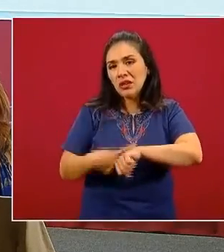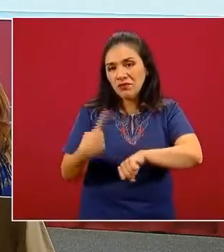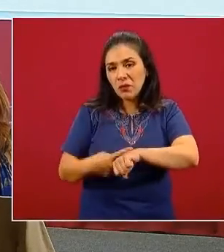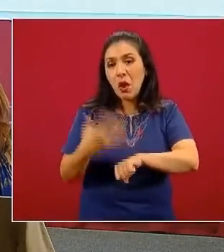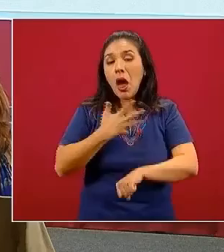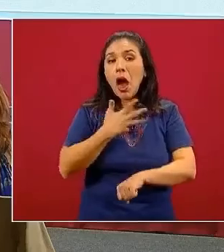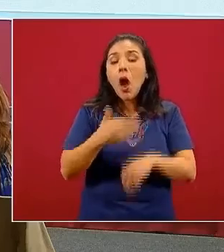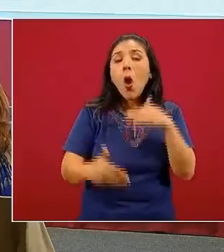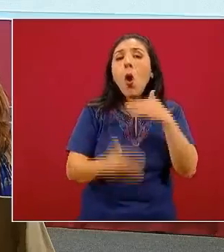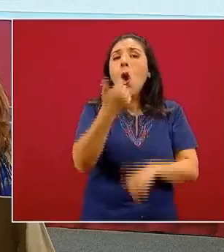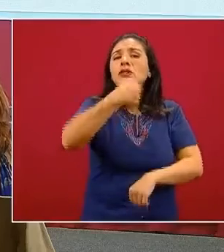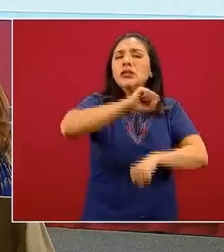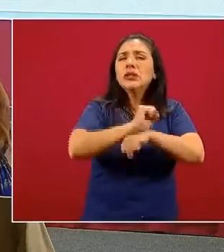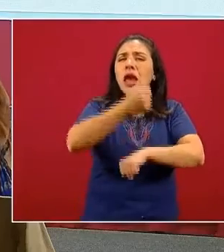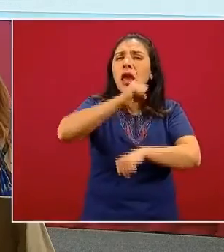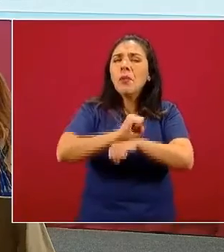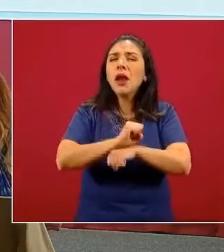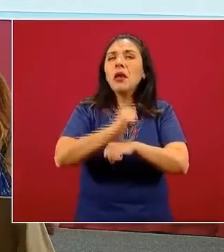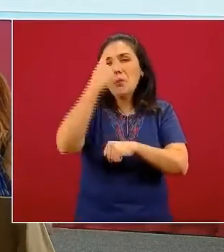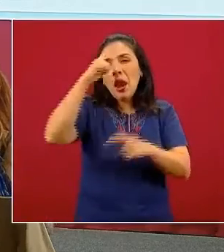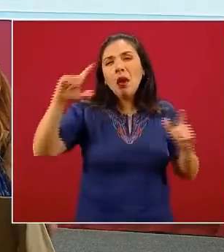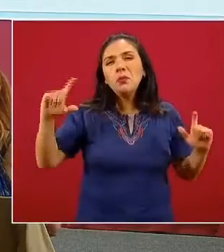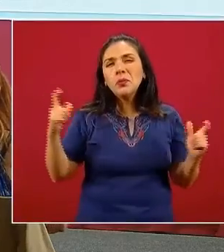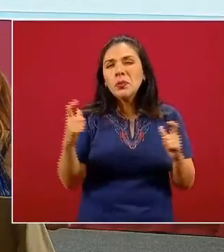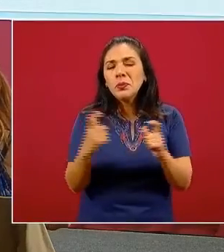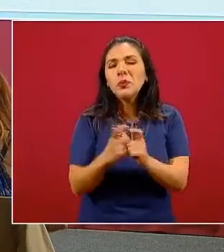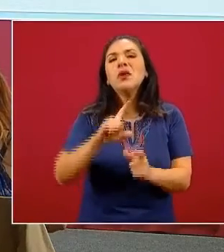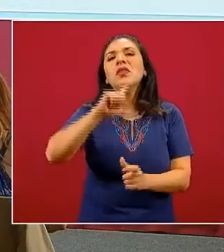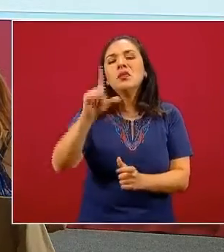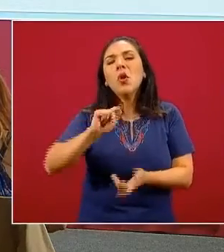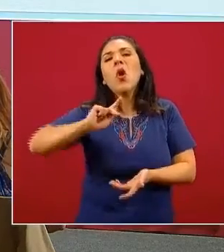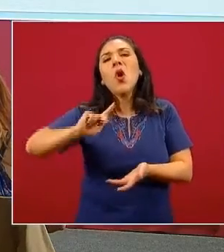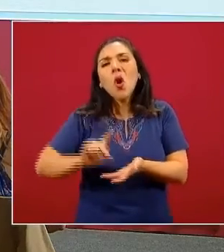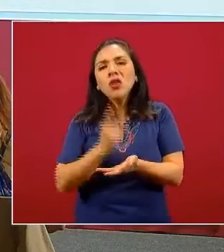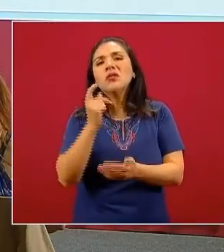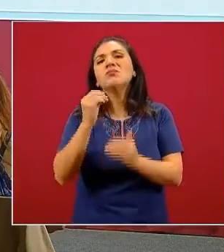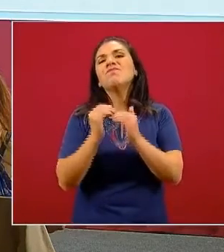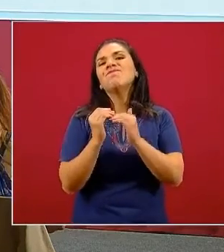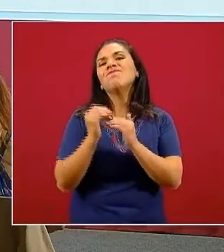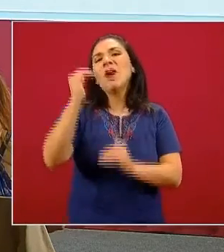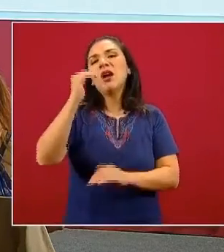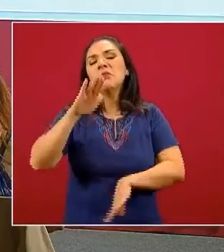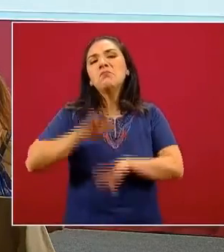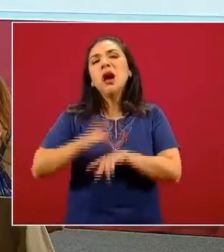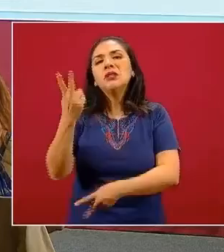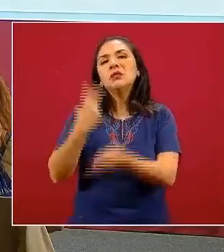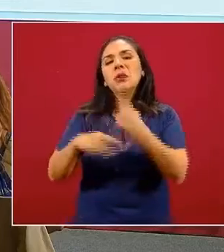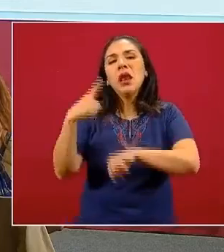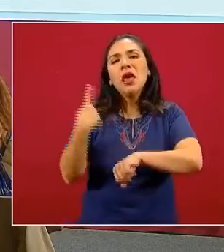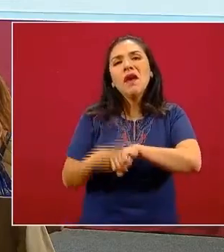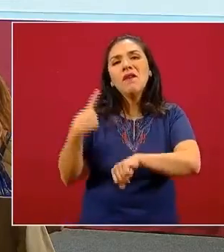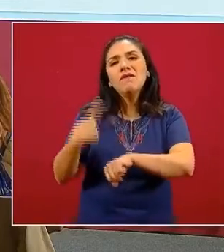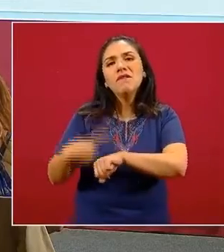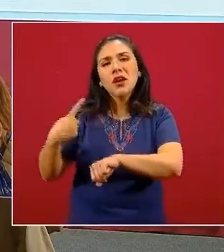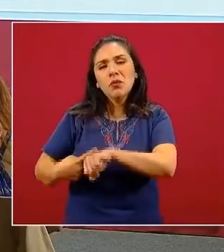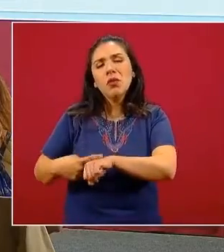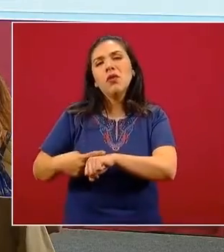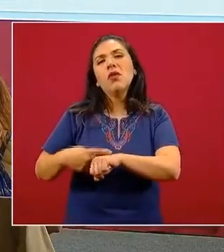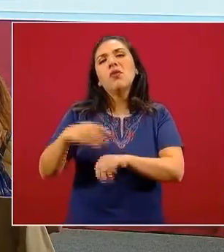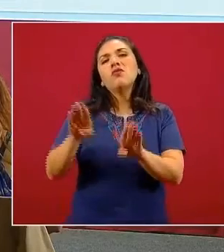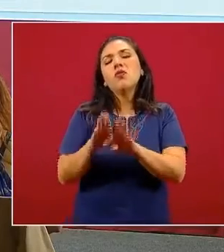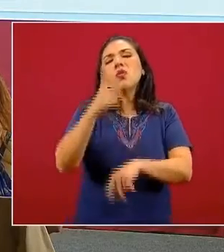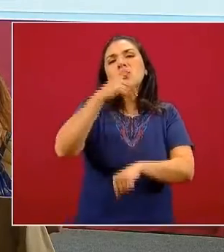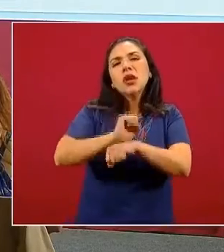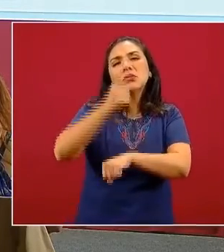11 semanas continuas de reducción y posteriormente tuvimos ya un aumento en el número de casos estimados de cada una de